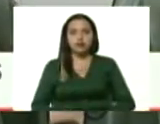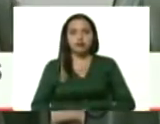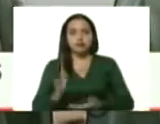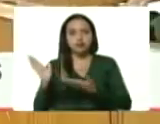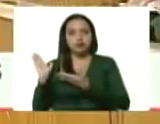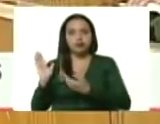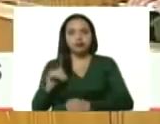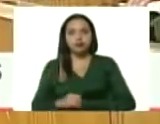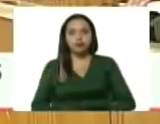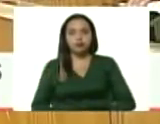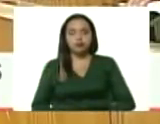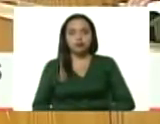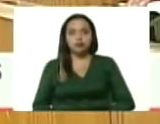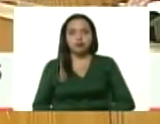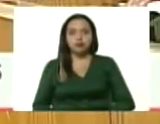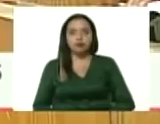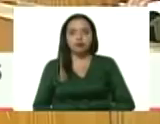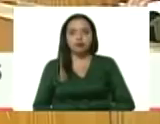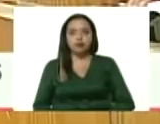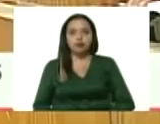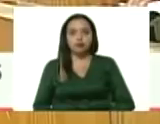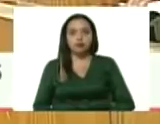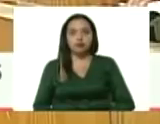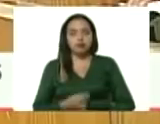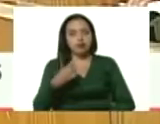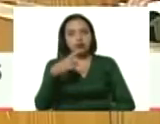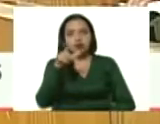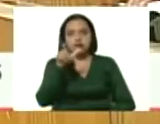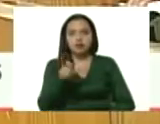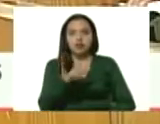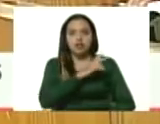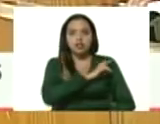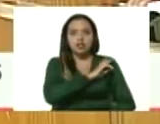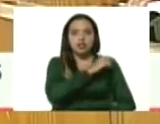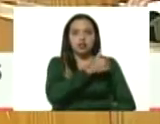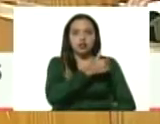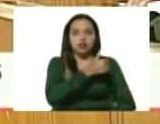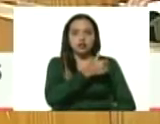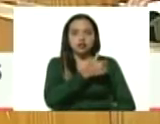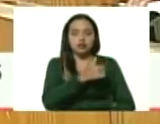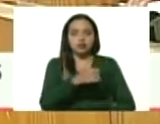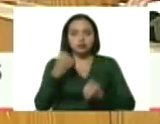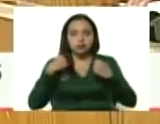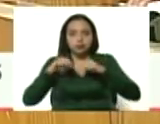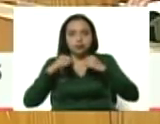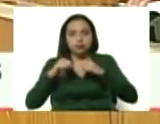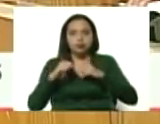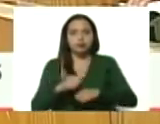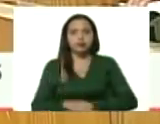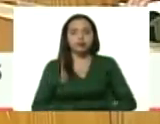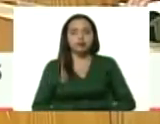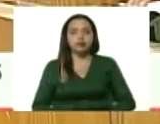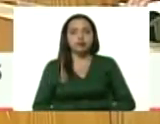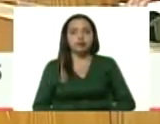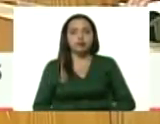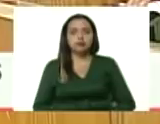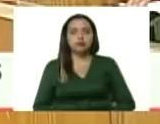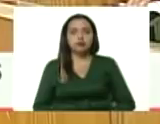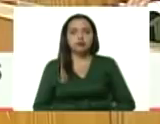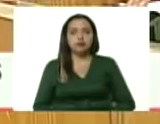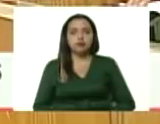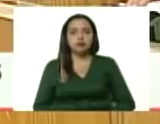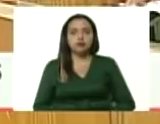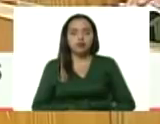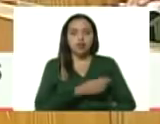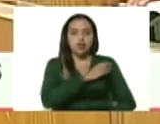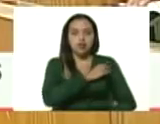El General de División José Gregorio Pérez Malavé, director conjunto de adiestramiento. Muy bien. El General de